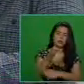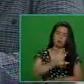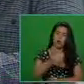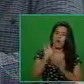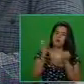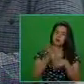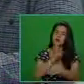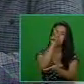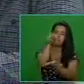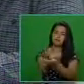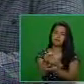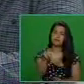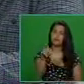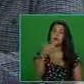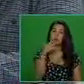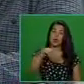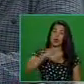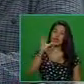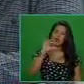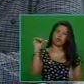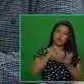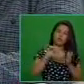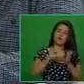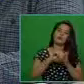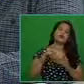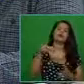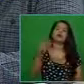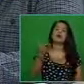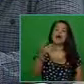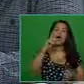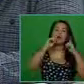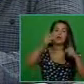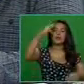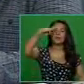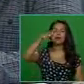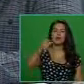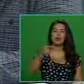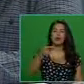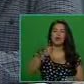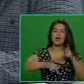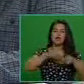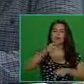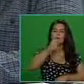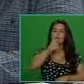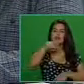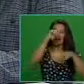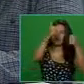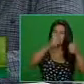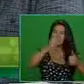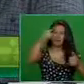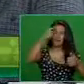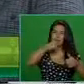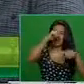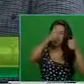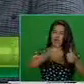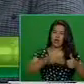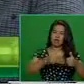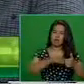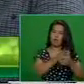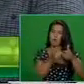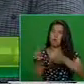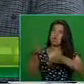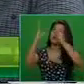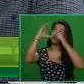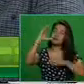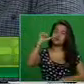acudir en el caso de Caracas aquí a la sede que está en la Avenida México, a la salida de la estación del Metro de Bellas Artes.